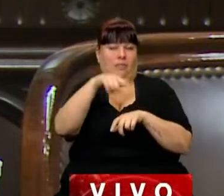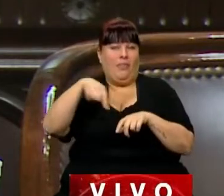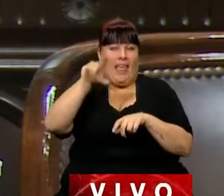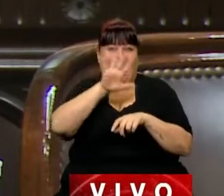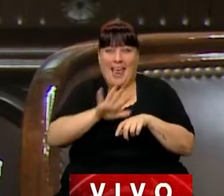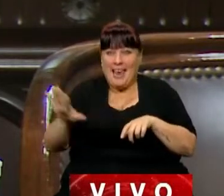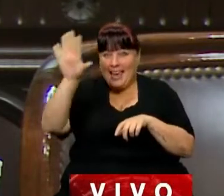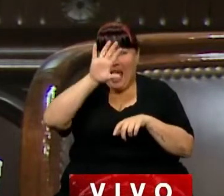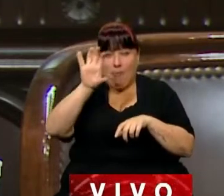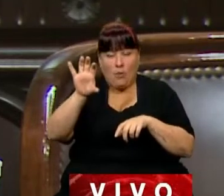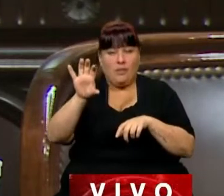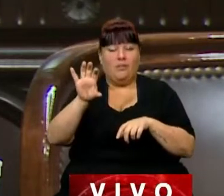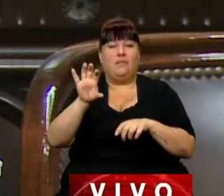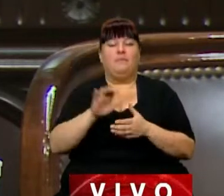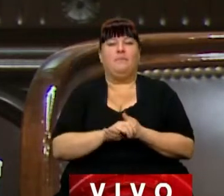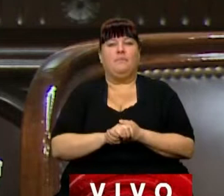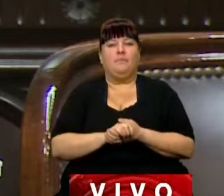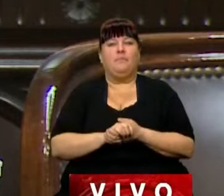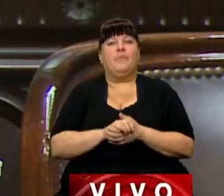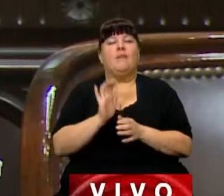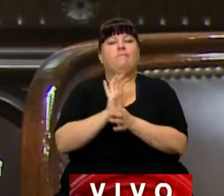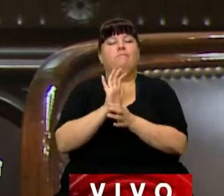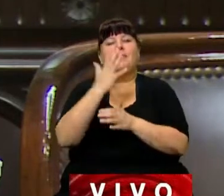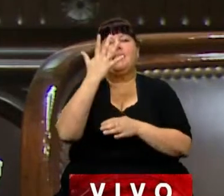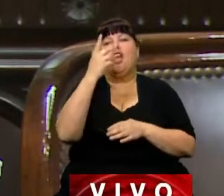nuestra provincia, que tiene el